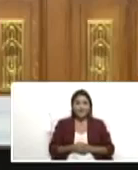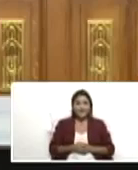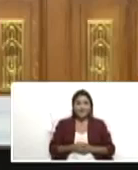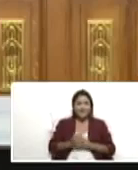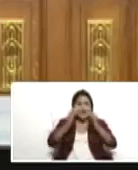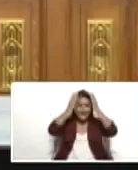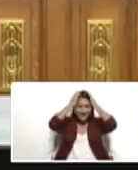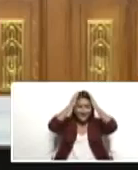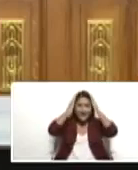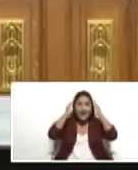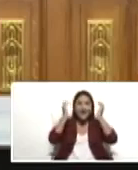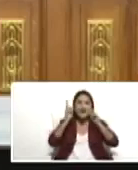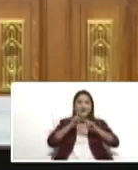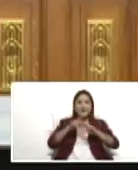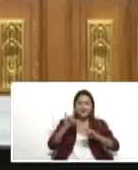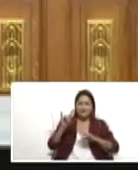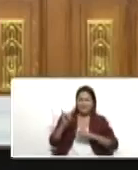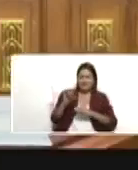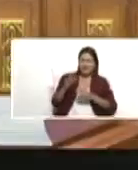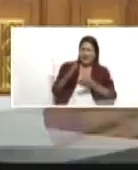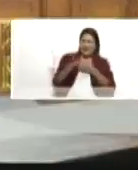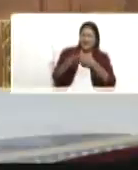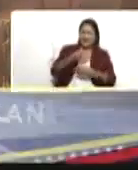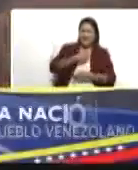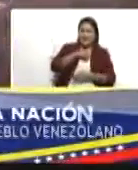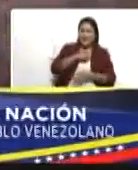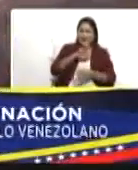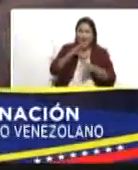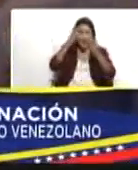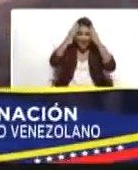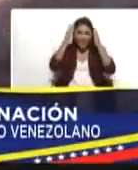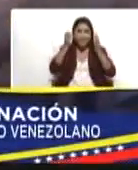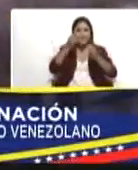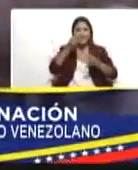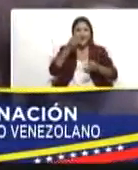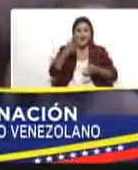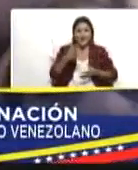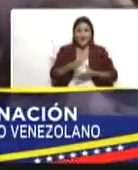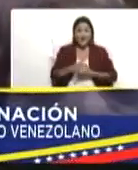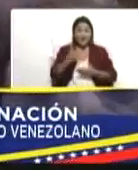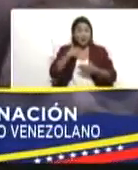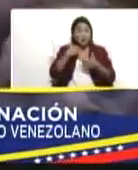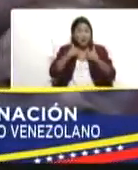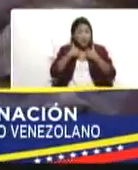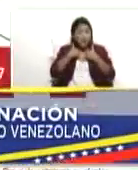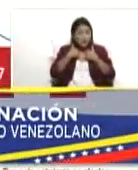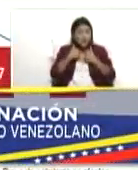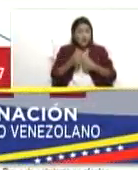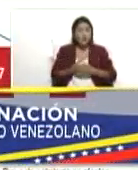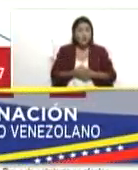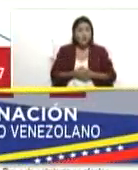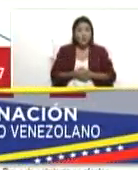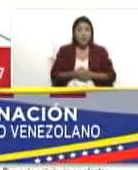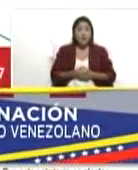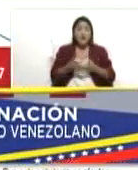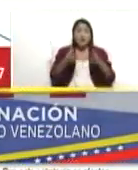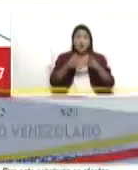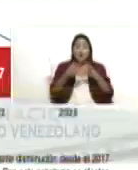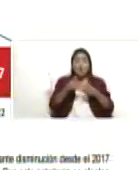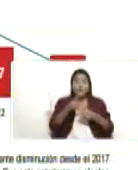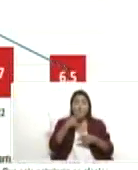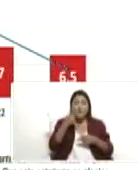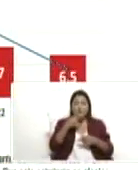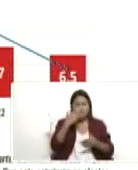negro no cuando uno ve esto yo sufrido el equipo del alto mando político es